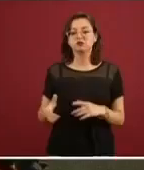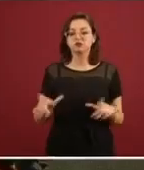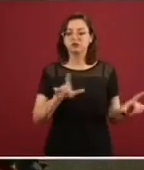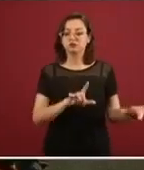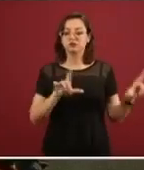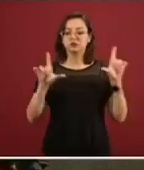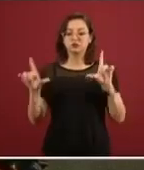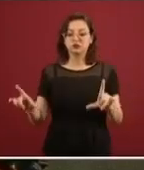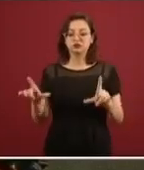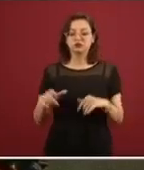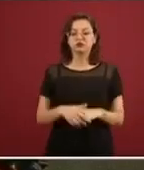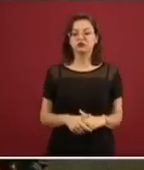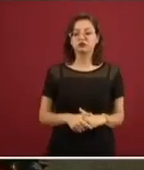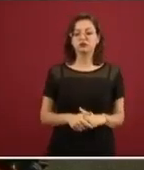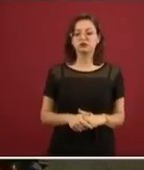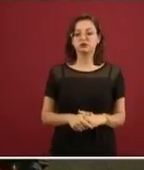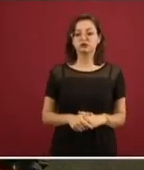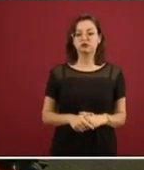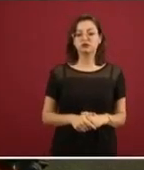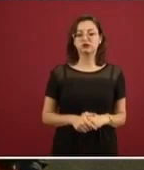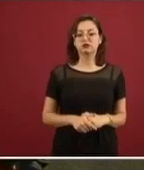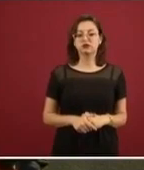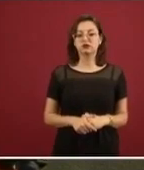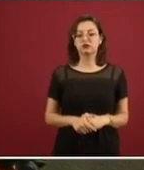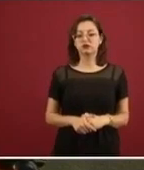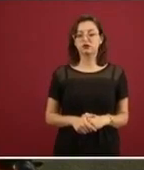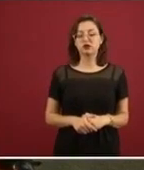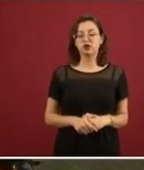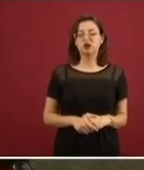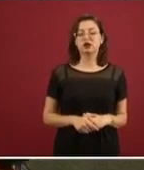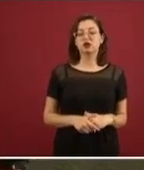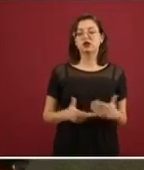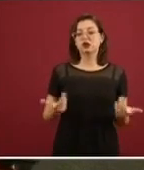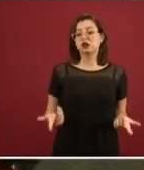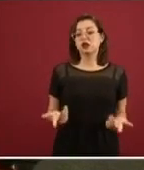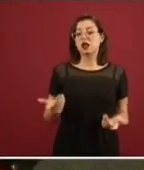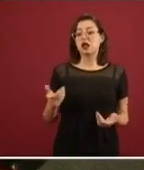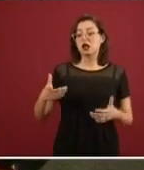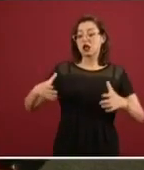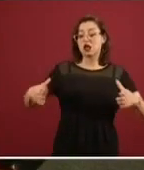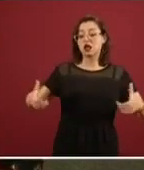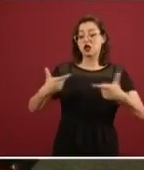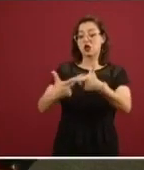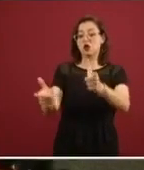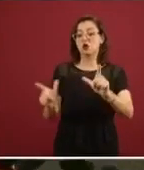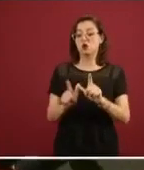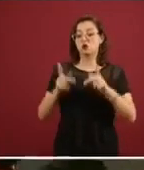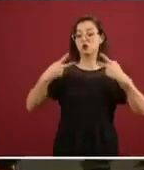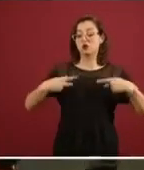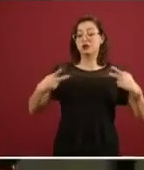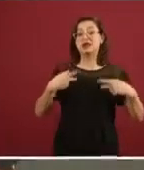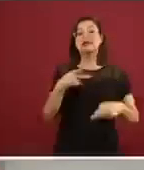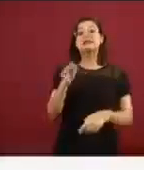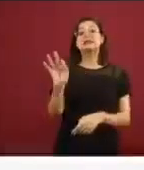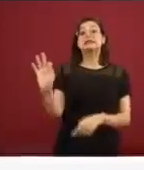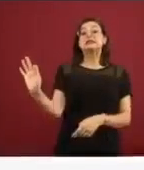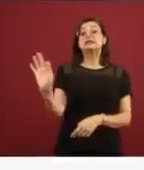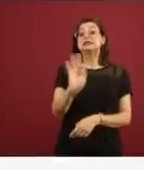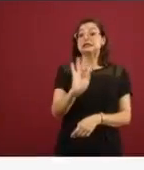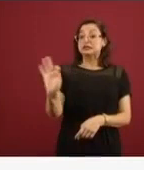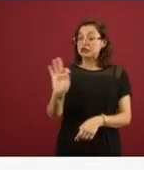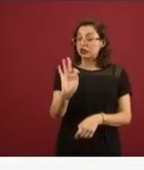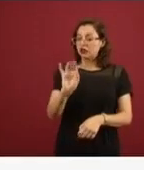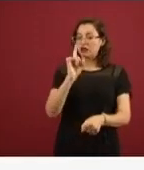diapositiva tenemos la curva epidémica de casos sospechosos, es decir, ahora sí nos vamos, si recuerdan la tablita